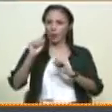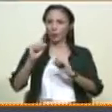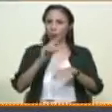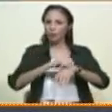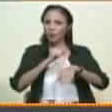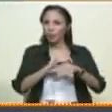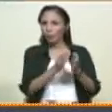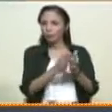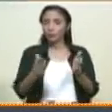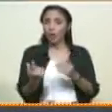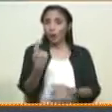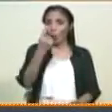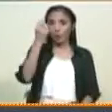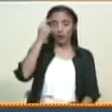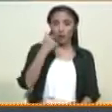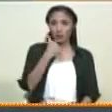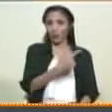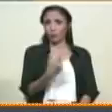Ni un día.